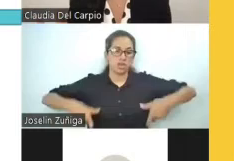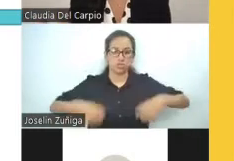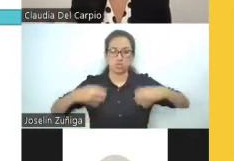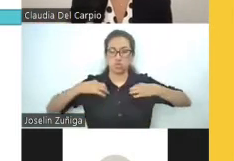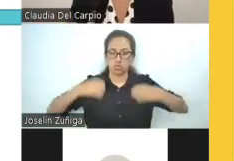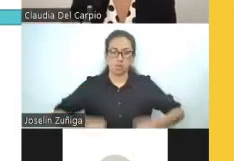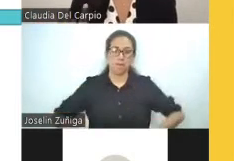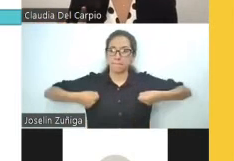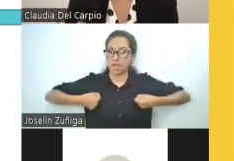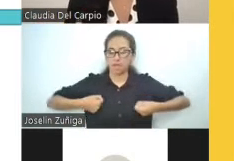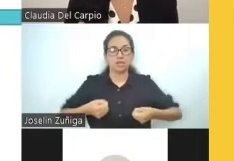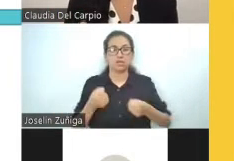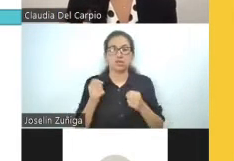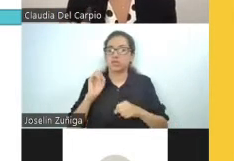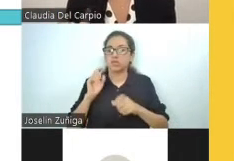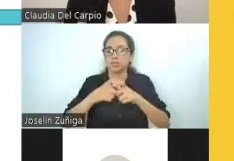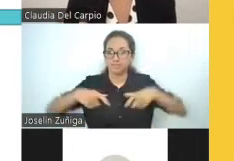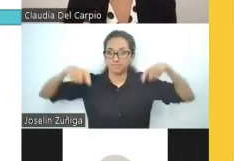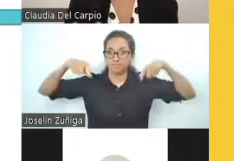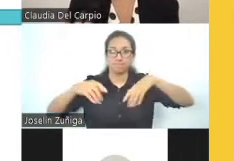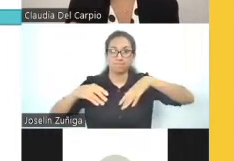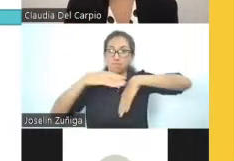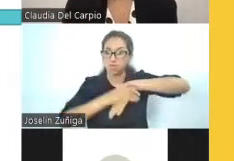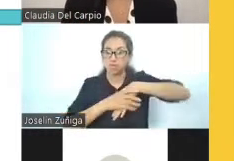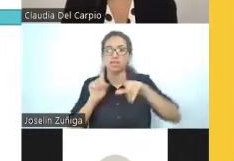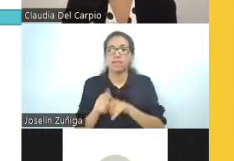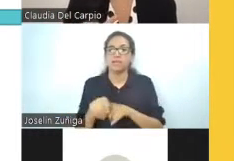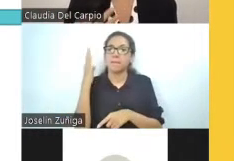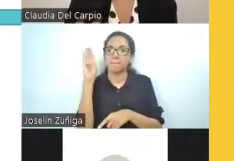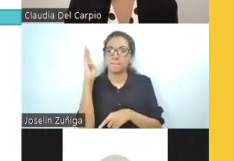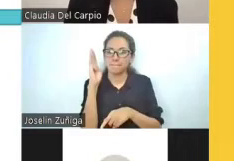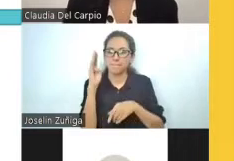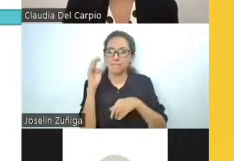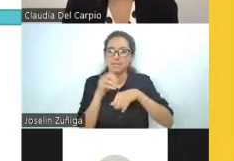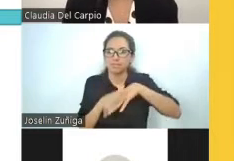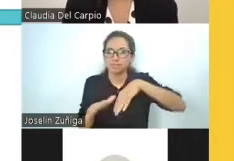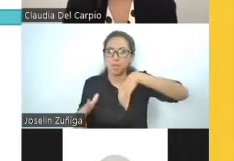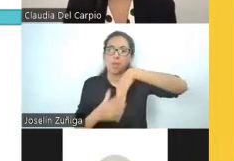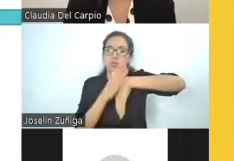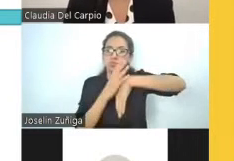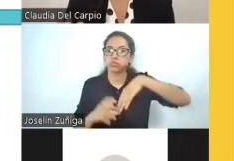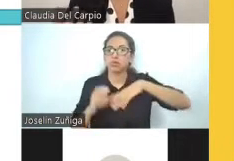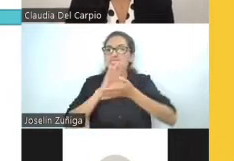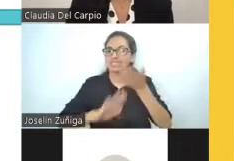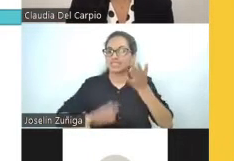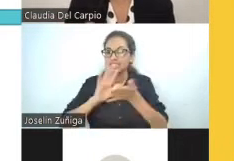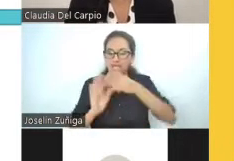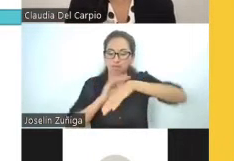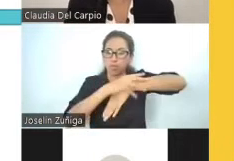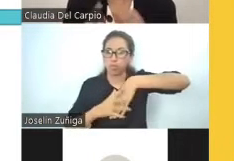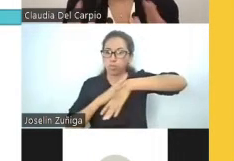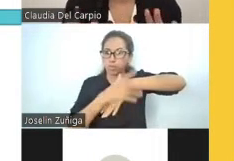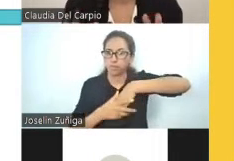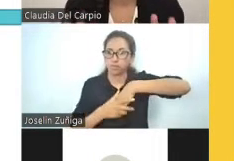toallas higiénicas, pero además está expuesta a la orina, al sangrado durante la menstruación.